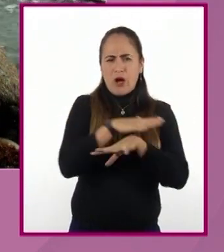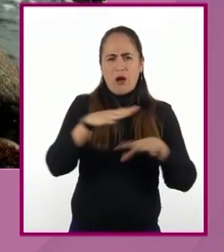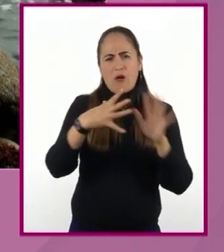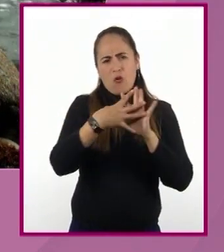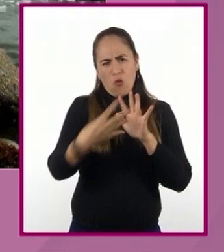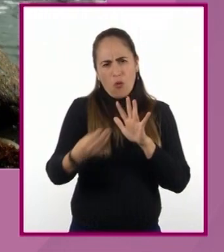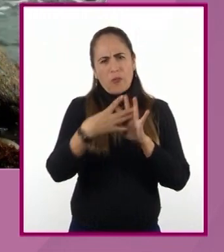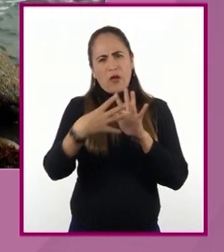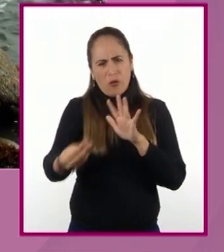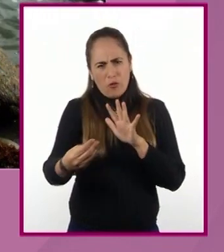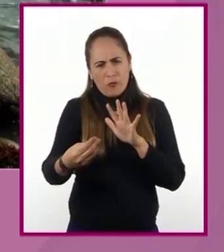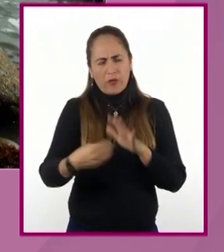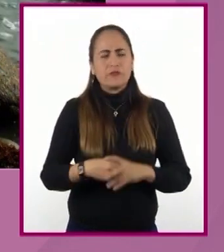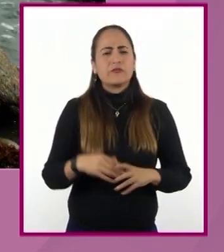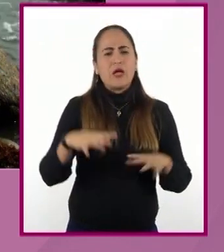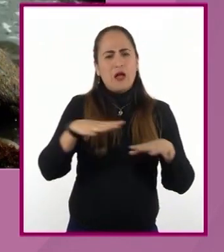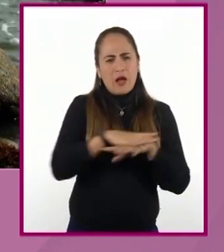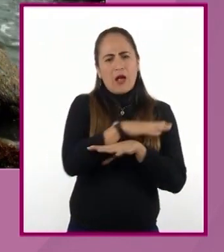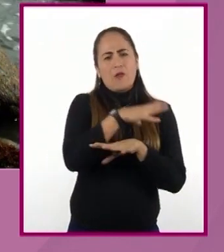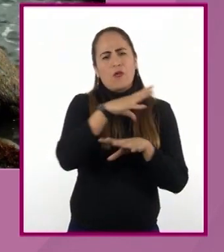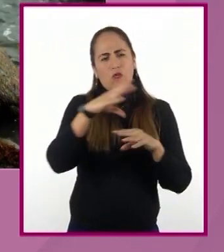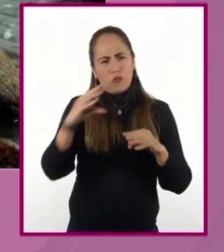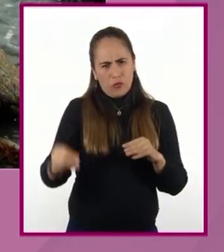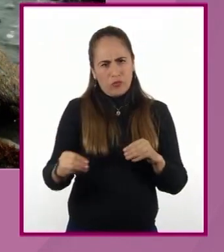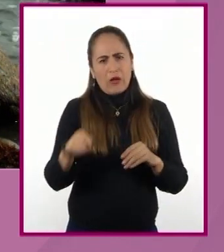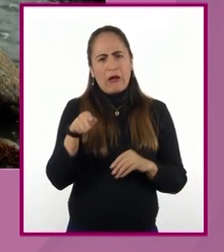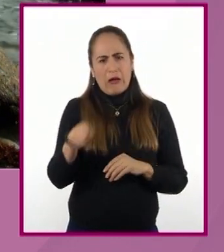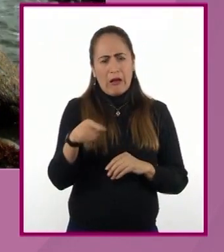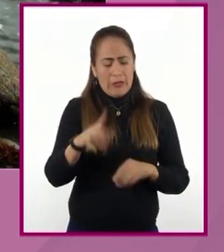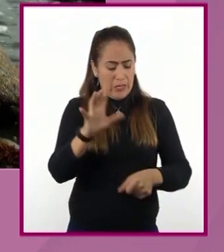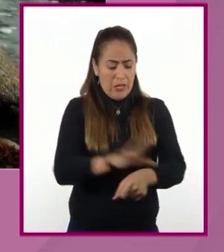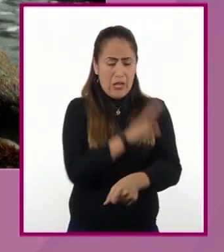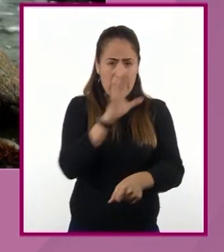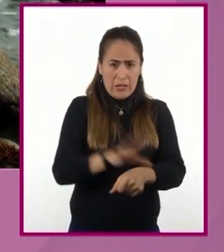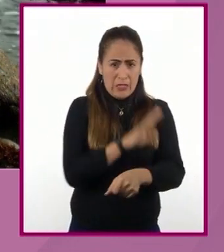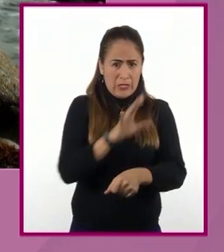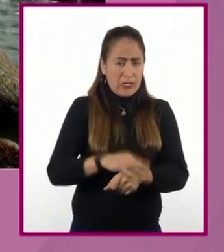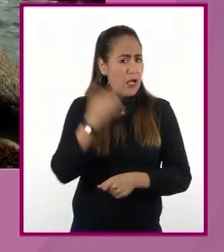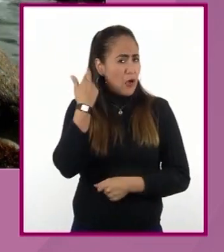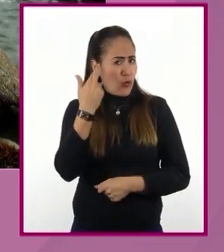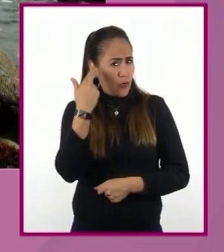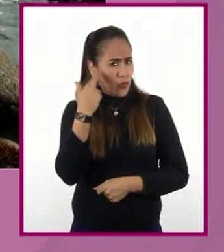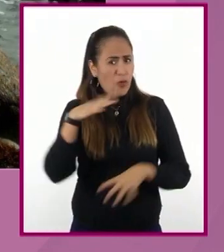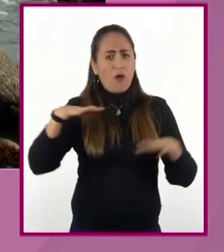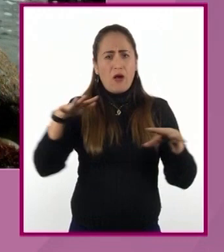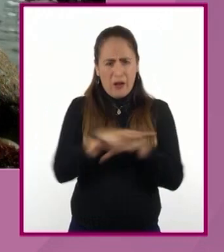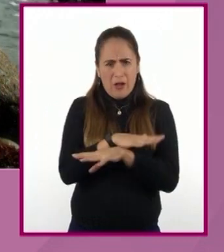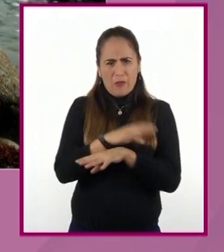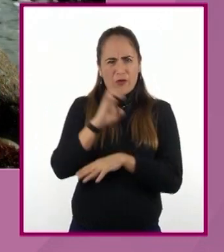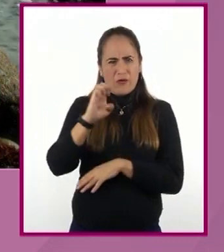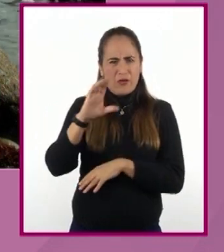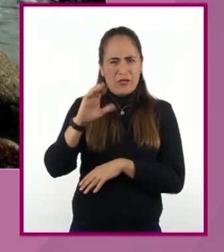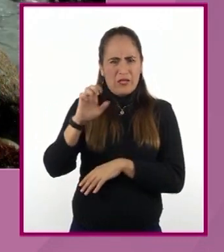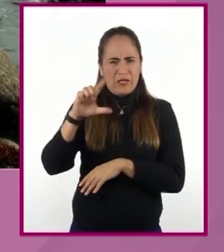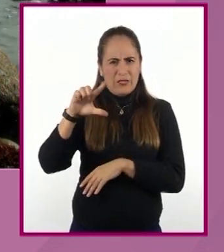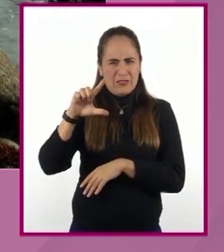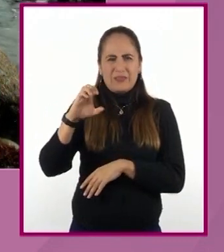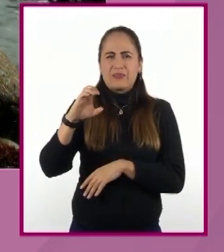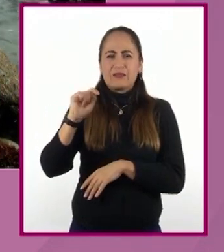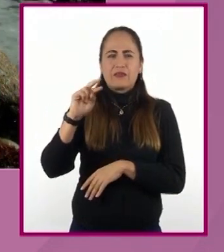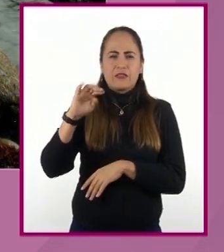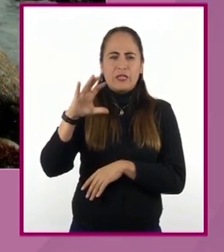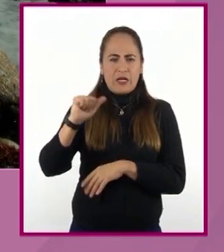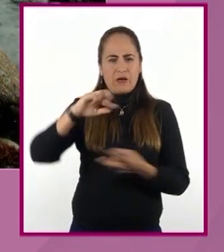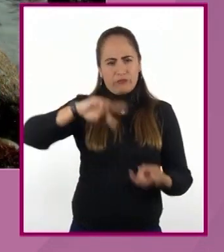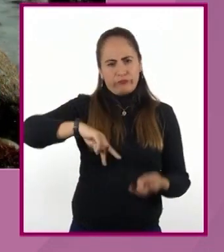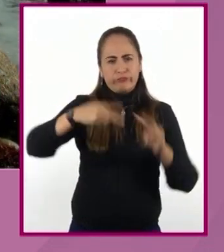basa en un transductor electromagnético capaz de convertir la energía acústica en eléctrica y viceversa. A mediados del siglo